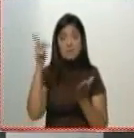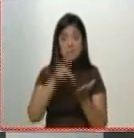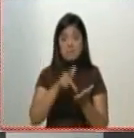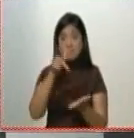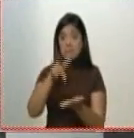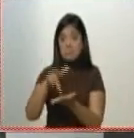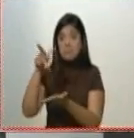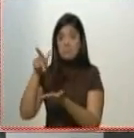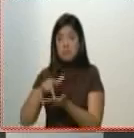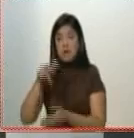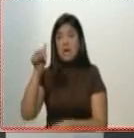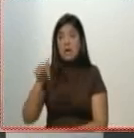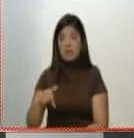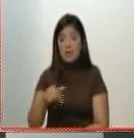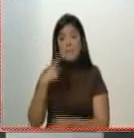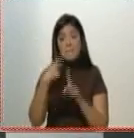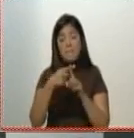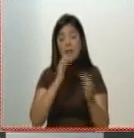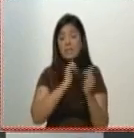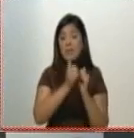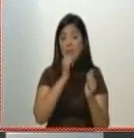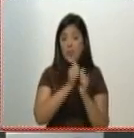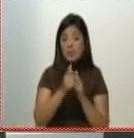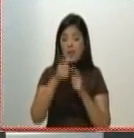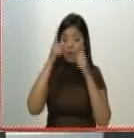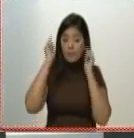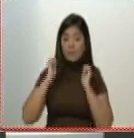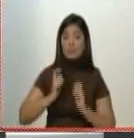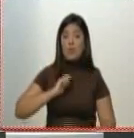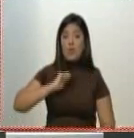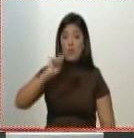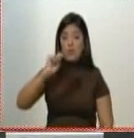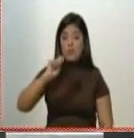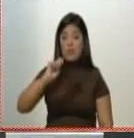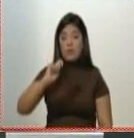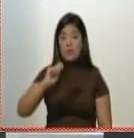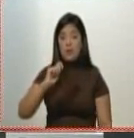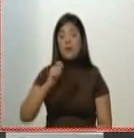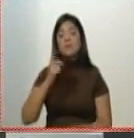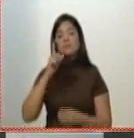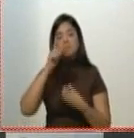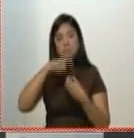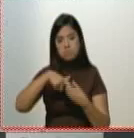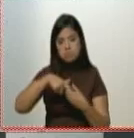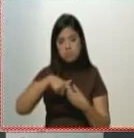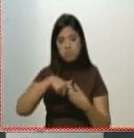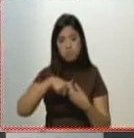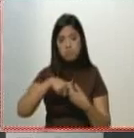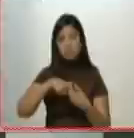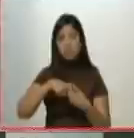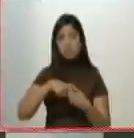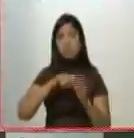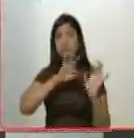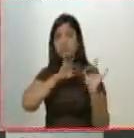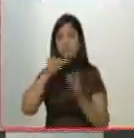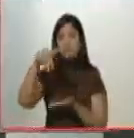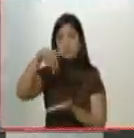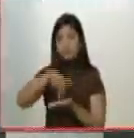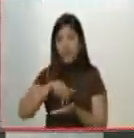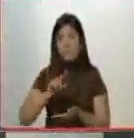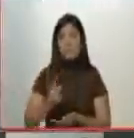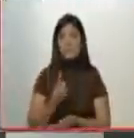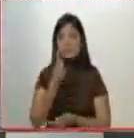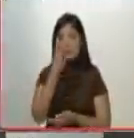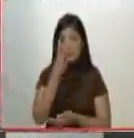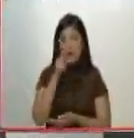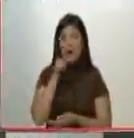presencia y los atletas y medallistas panamericanos se incorporan en la tarima principal donde